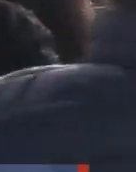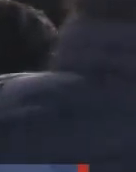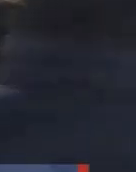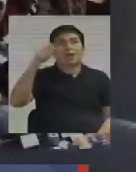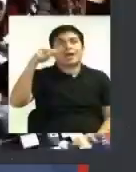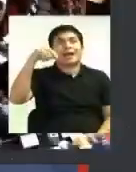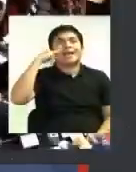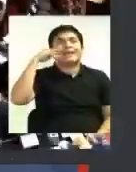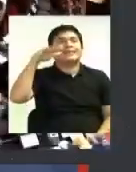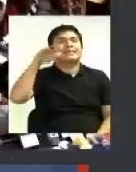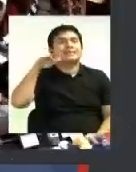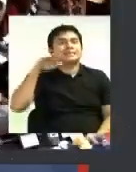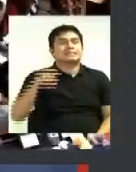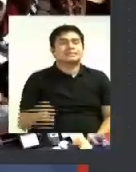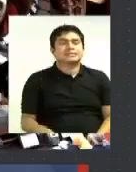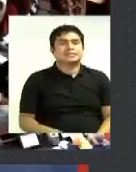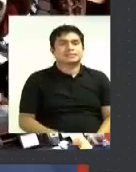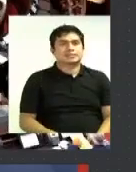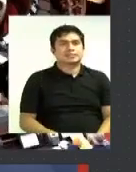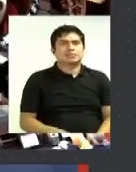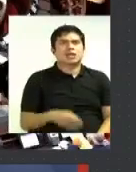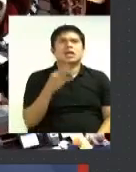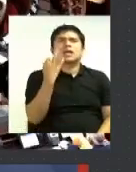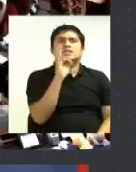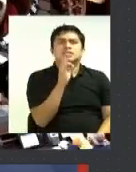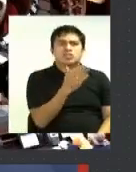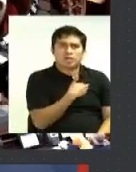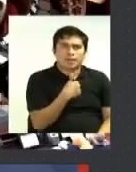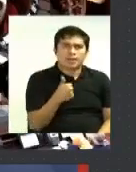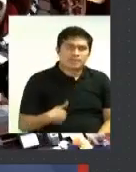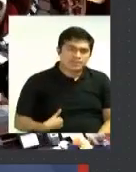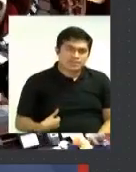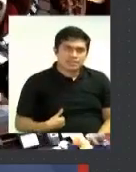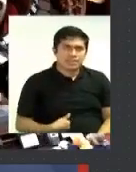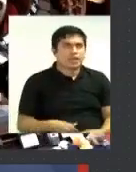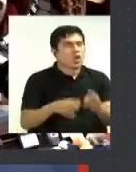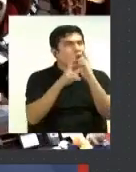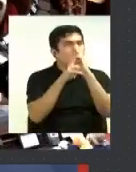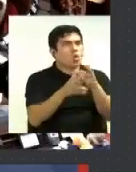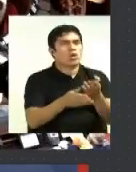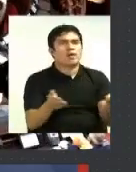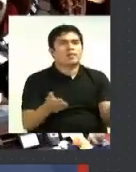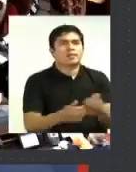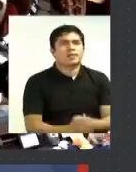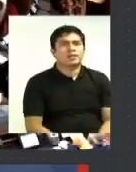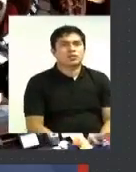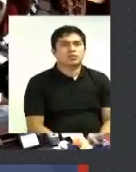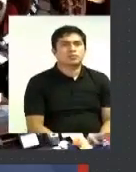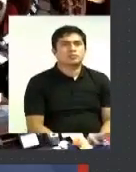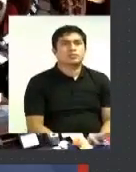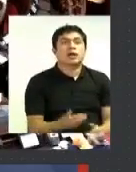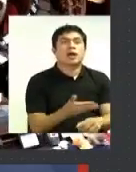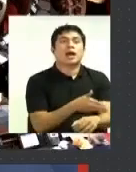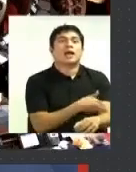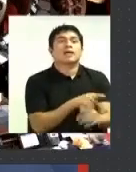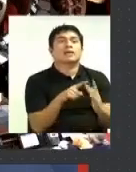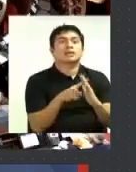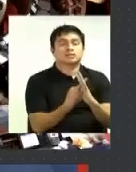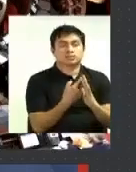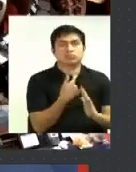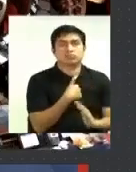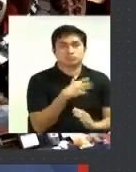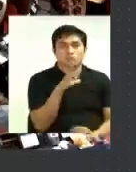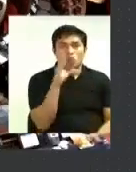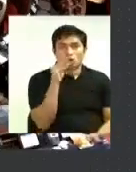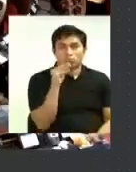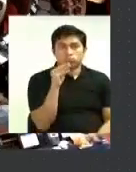conocerá para saber si archivan la ley o si se enviará al Ejecutivo y se sancionará para que sea publicada en el Diario